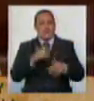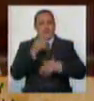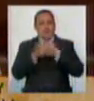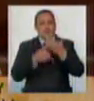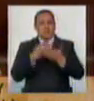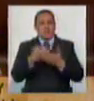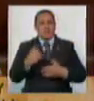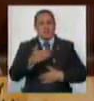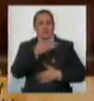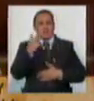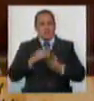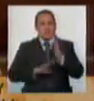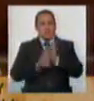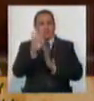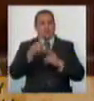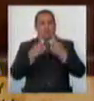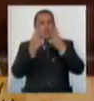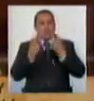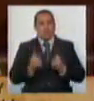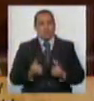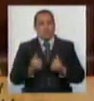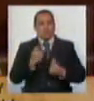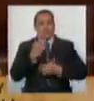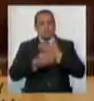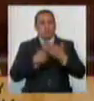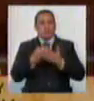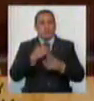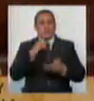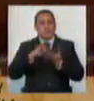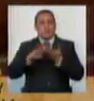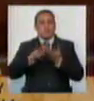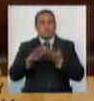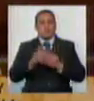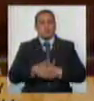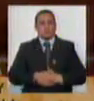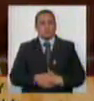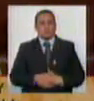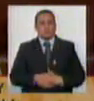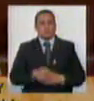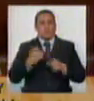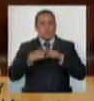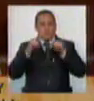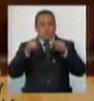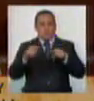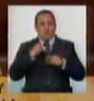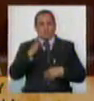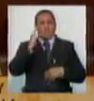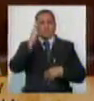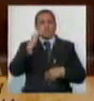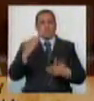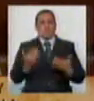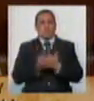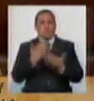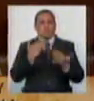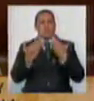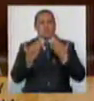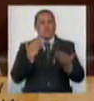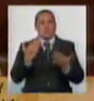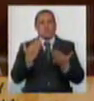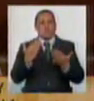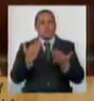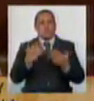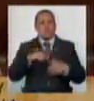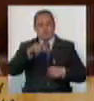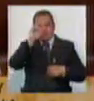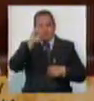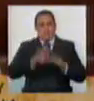bien el desarrollo de una economía productiva lícita. Para ello, implementamos el modelo Perú